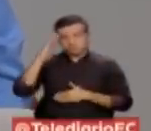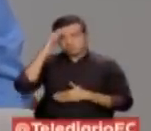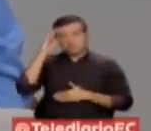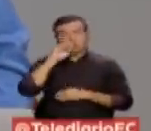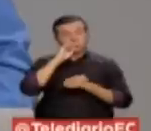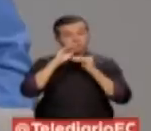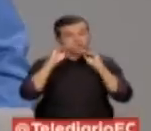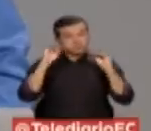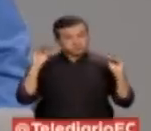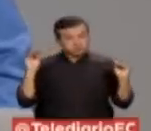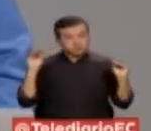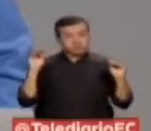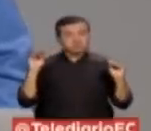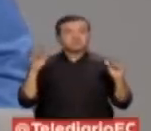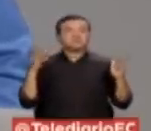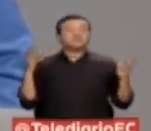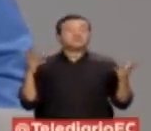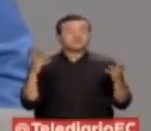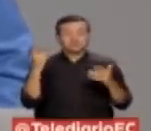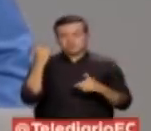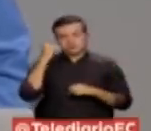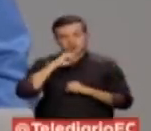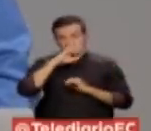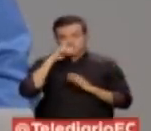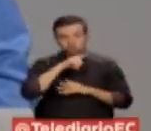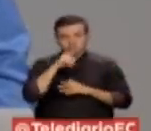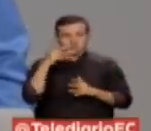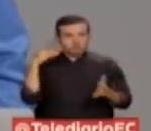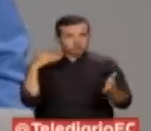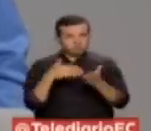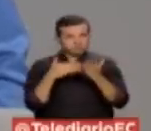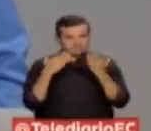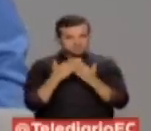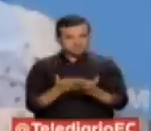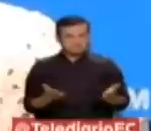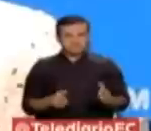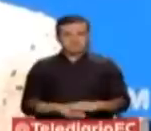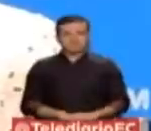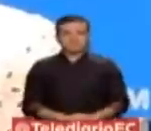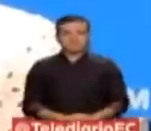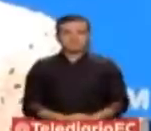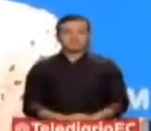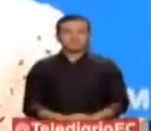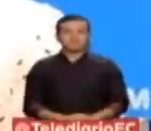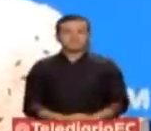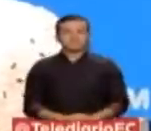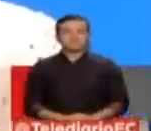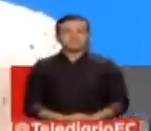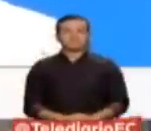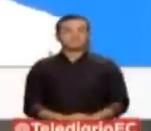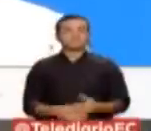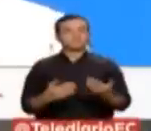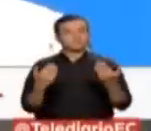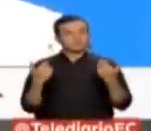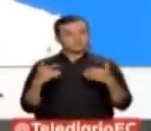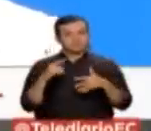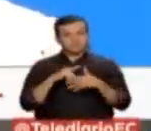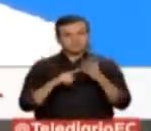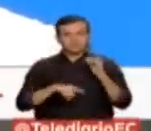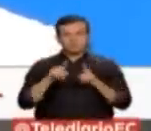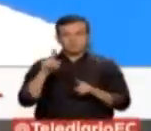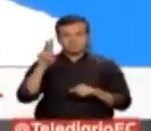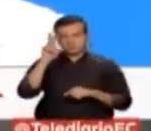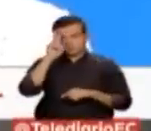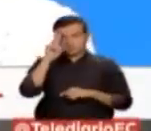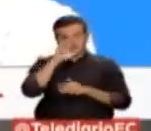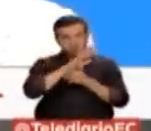en que hay un intento claro de desestabilización a través de cualquier situación se quiere generar